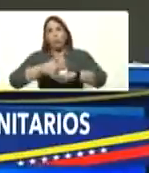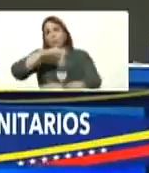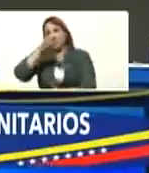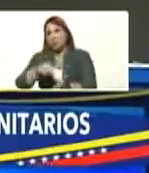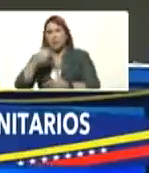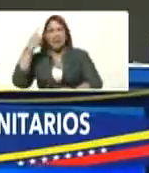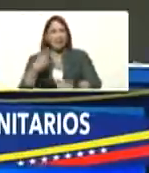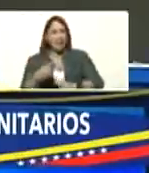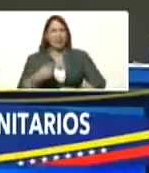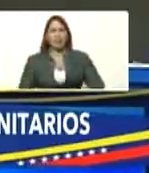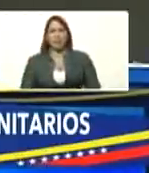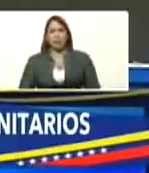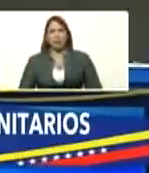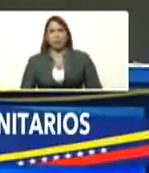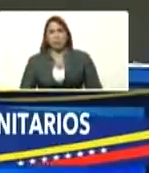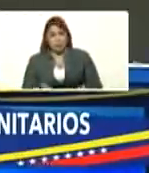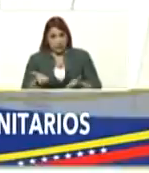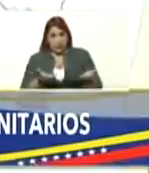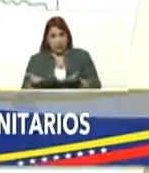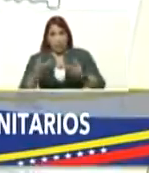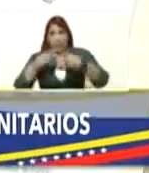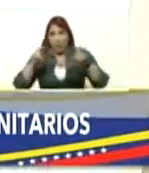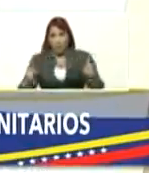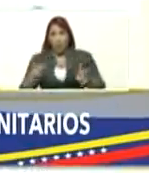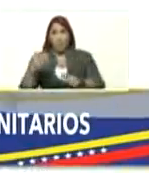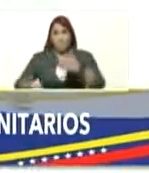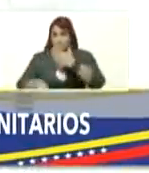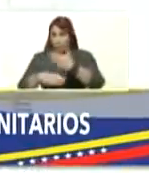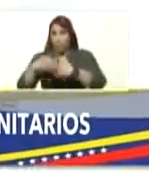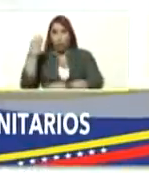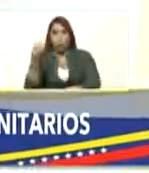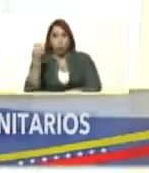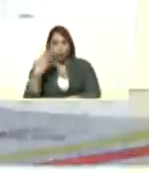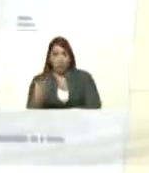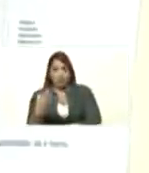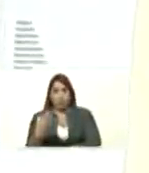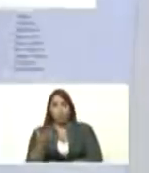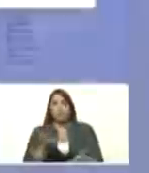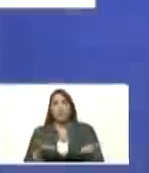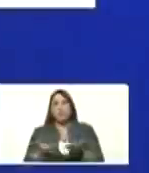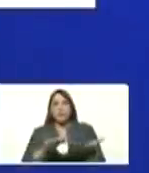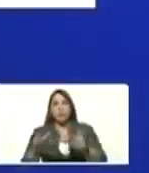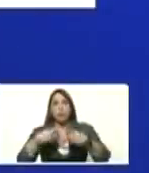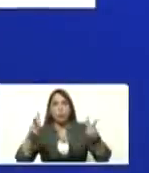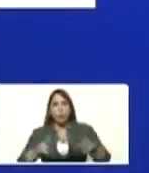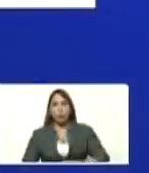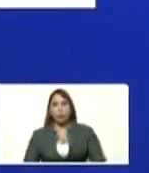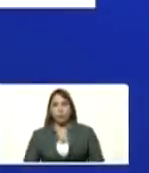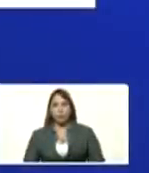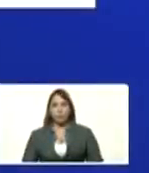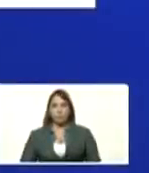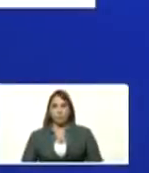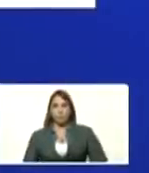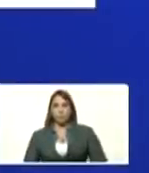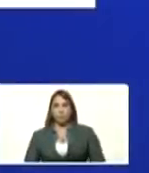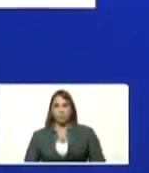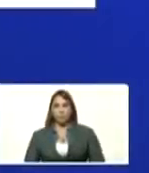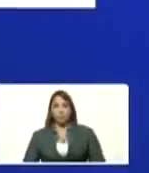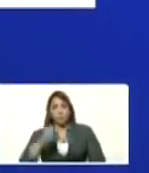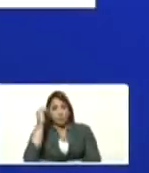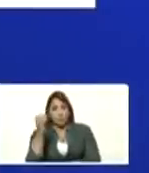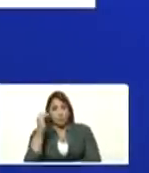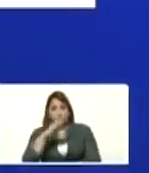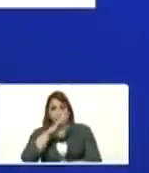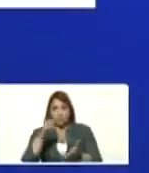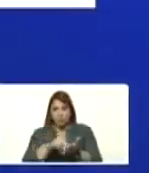tienen que ver con los servicios públicos, que de hecho vamos a un congreso de los servicios públicos con el vicepresidente de los servicios públicos, Néstor Luis Reverol Torres, y la Asamblea